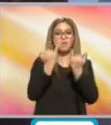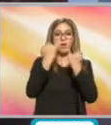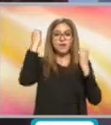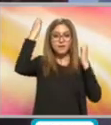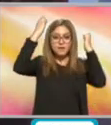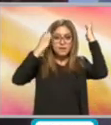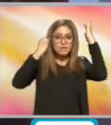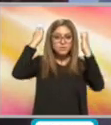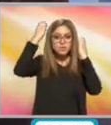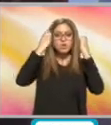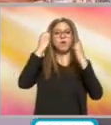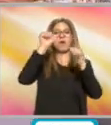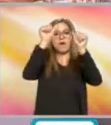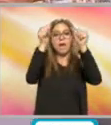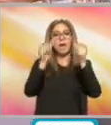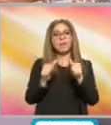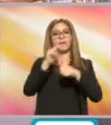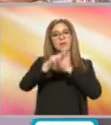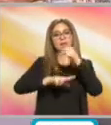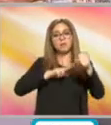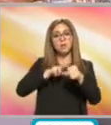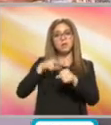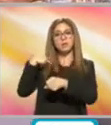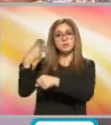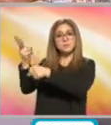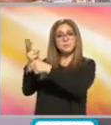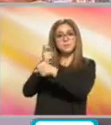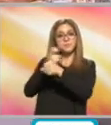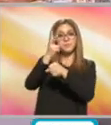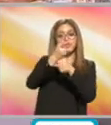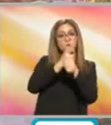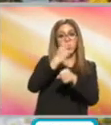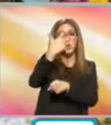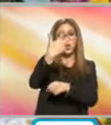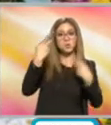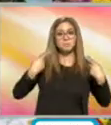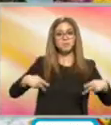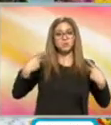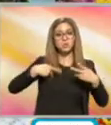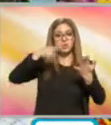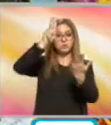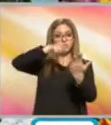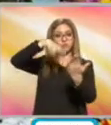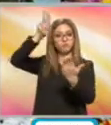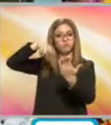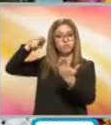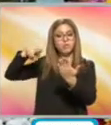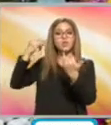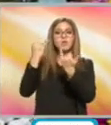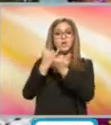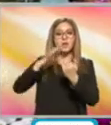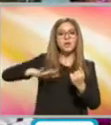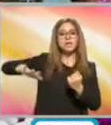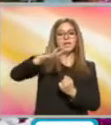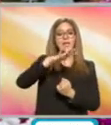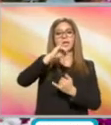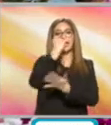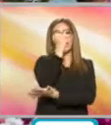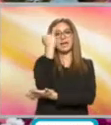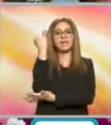y naturaleza. Invitamos a 8 artistas plásticos para que intervinieran el jardín sensorial del Jardín